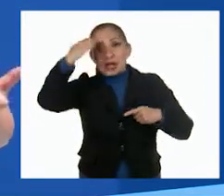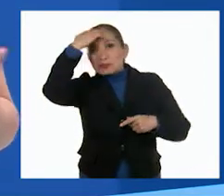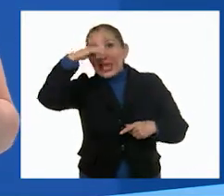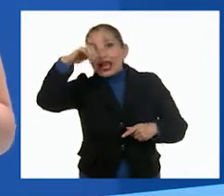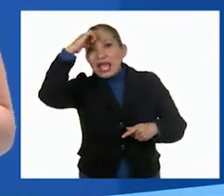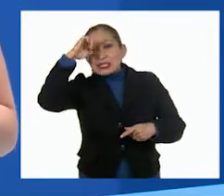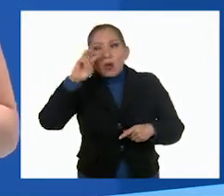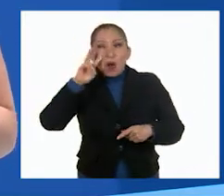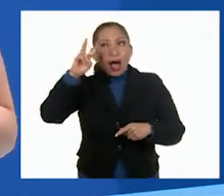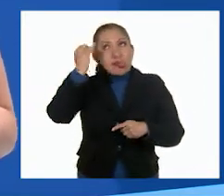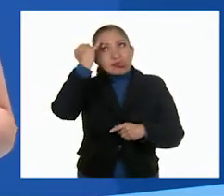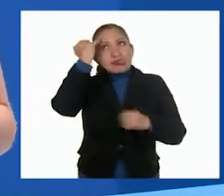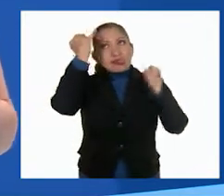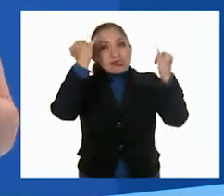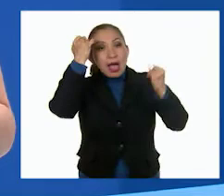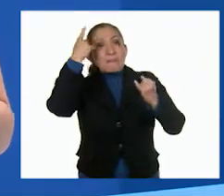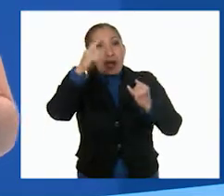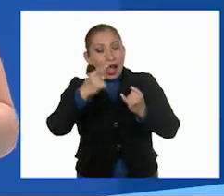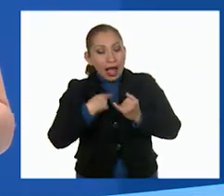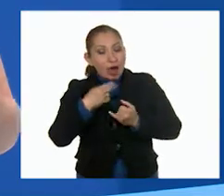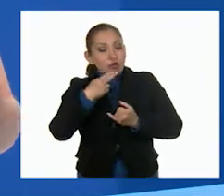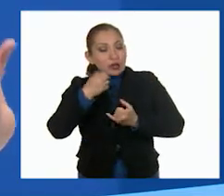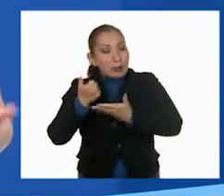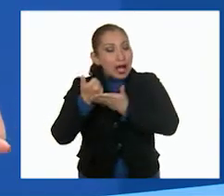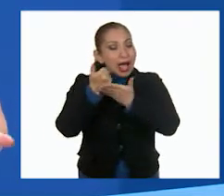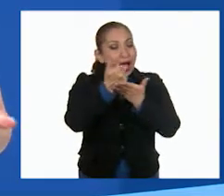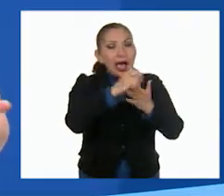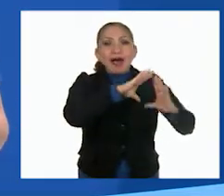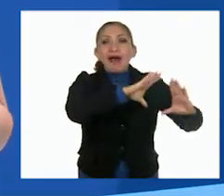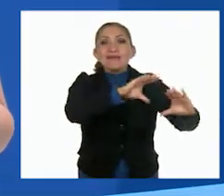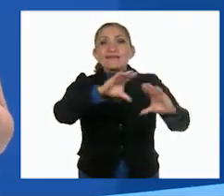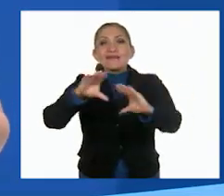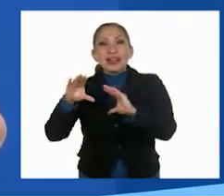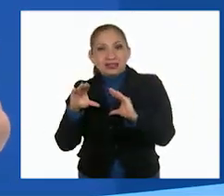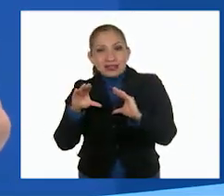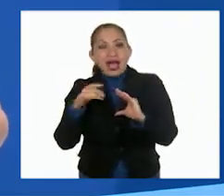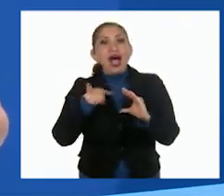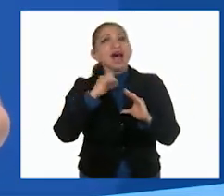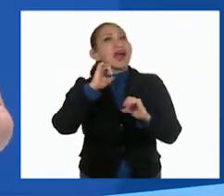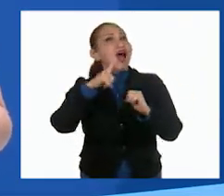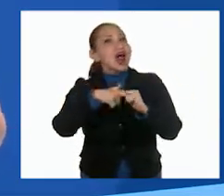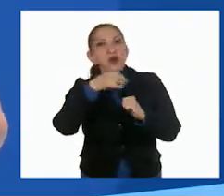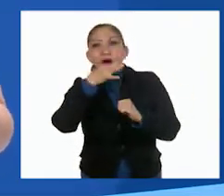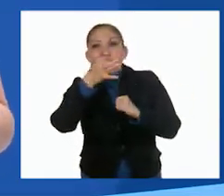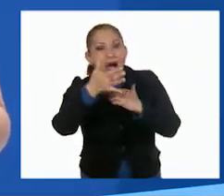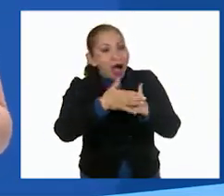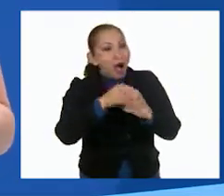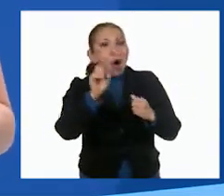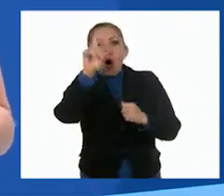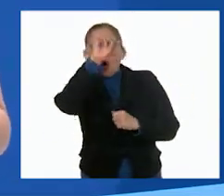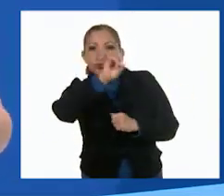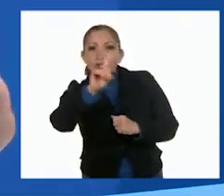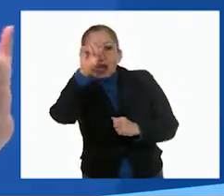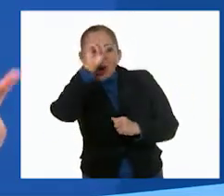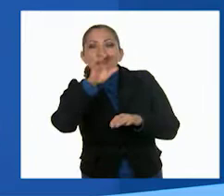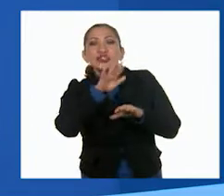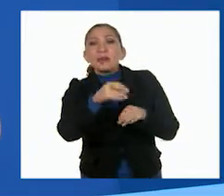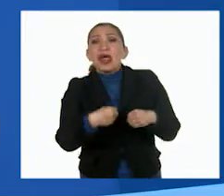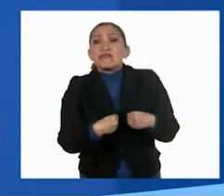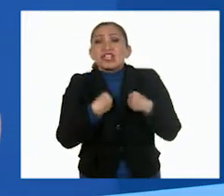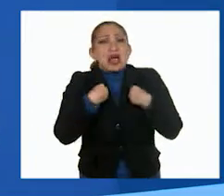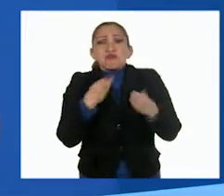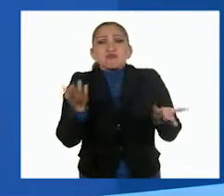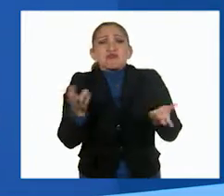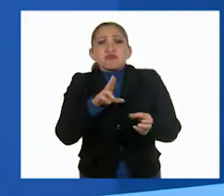personas y que utilizamos para transmitir una enseñanza, un mensaje o un consejo sobre la vida